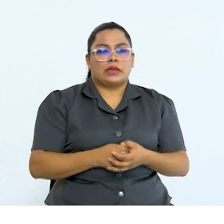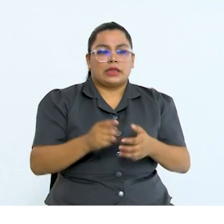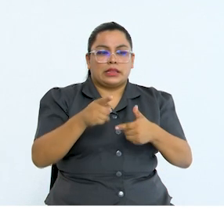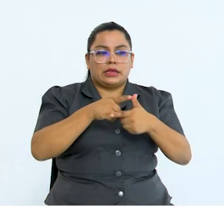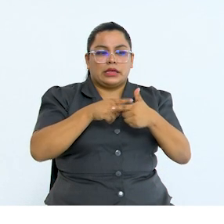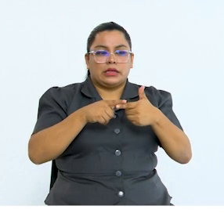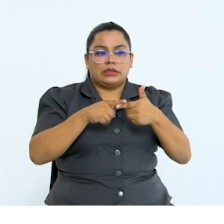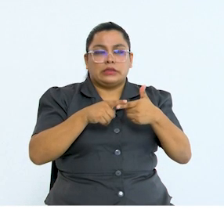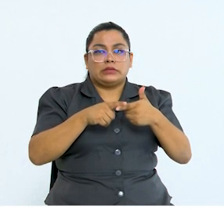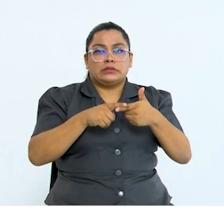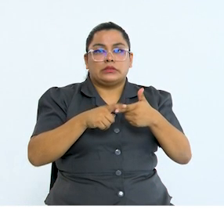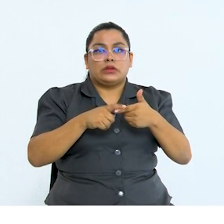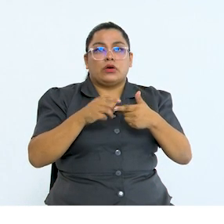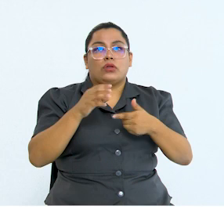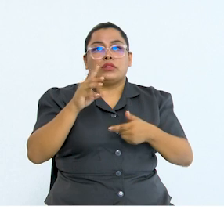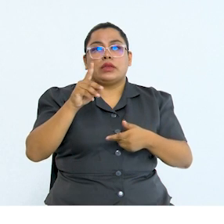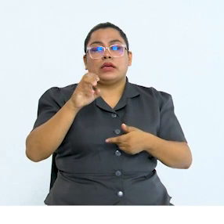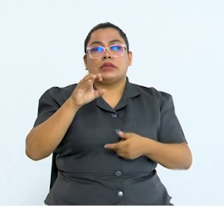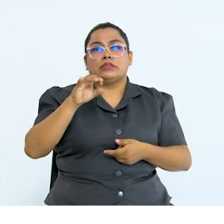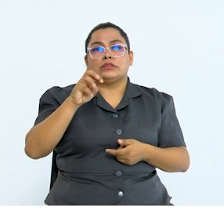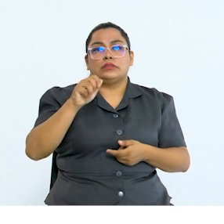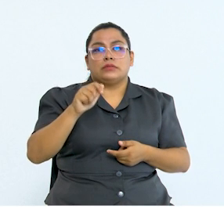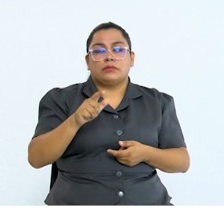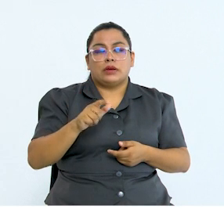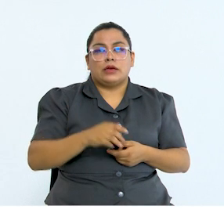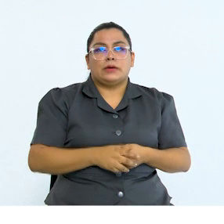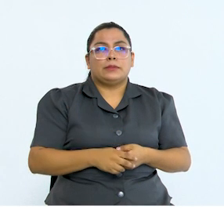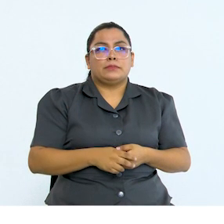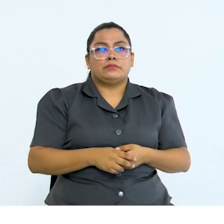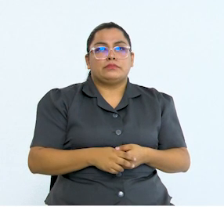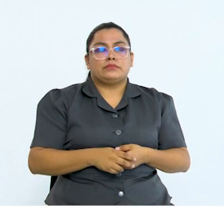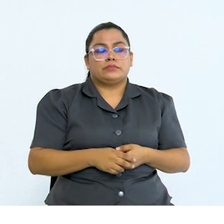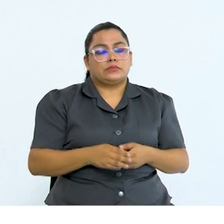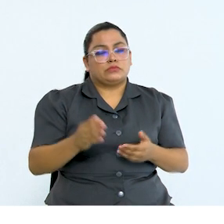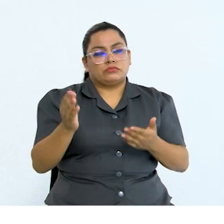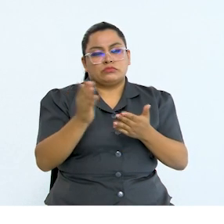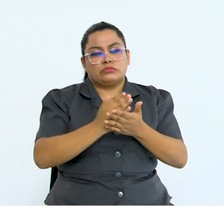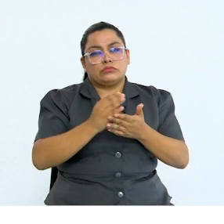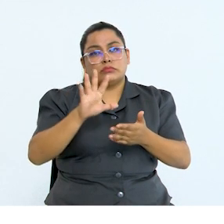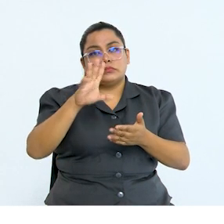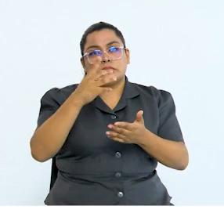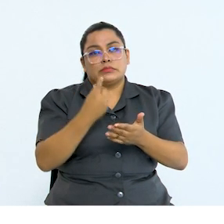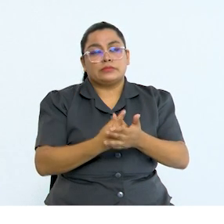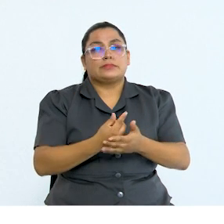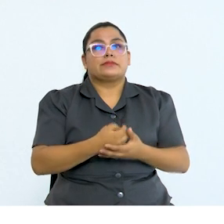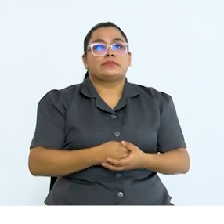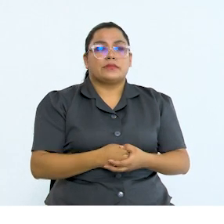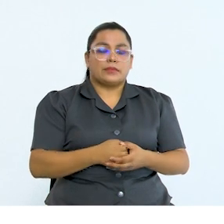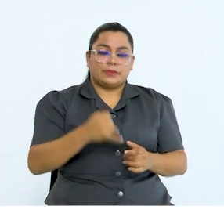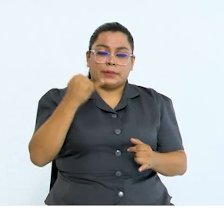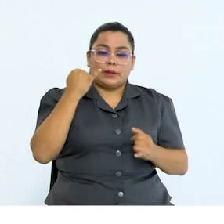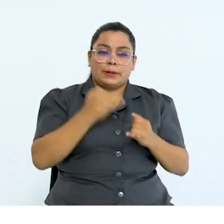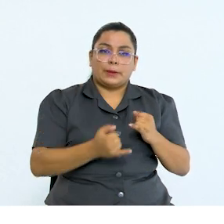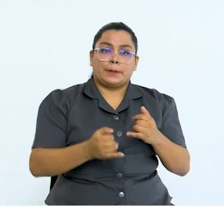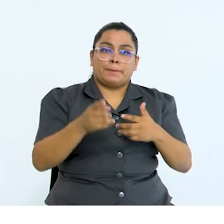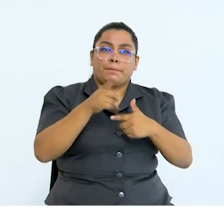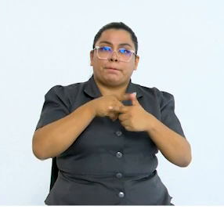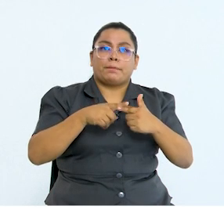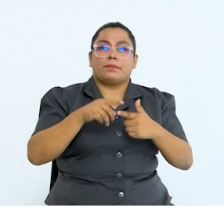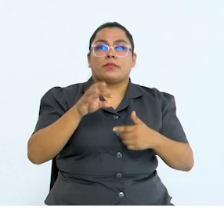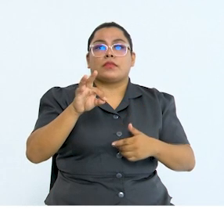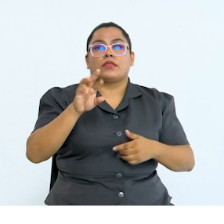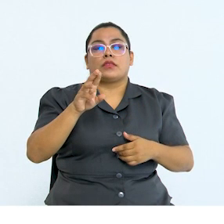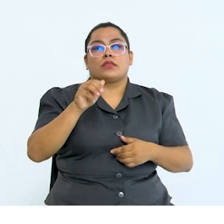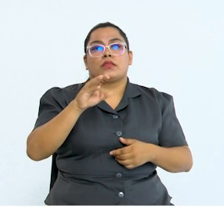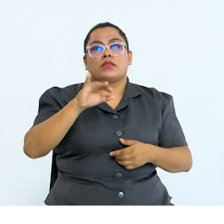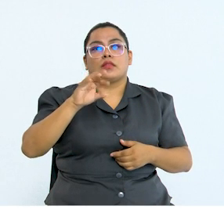el caso de la división de decimales se llega hasta dividendos hasta las milésimas y se estudia en quinto grado. Finalmente,